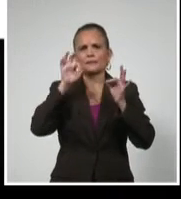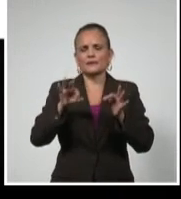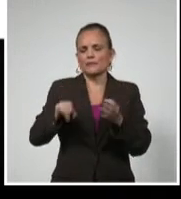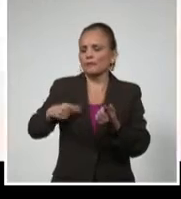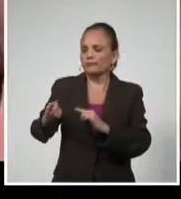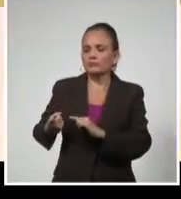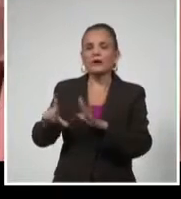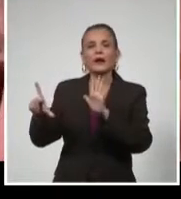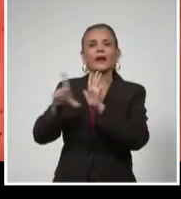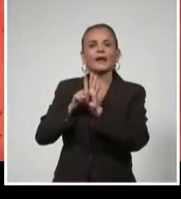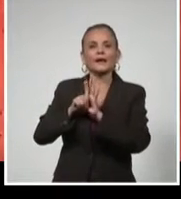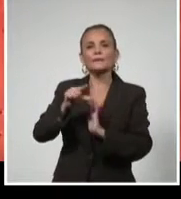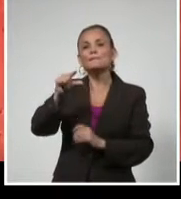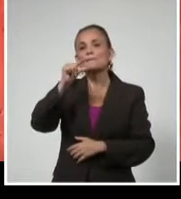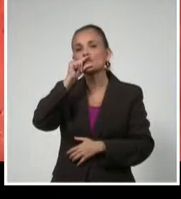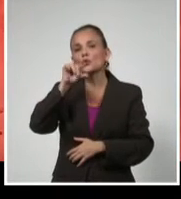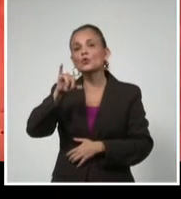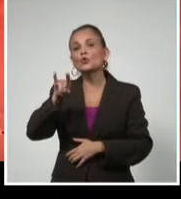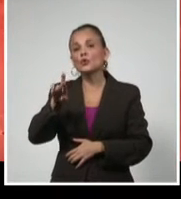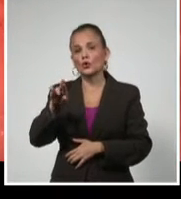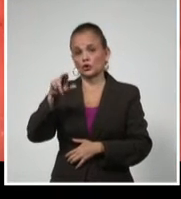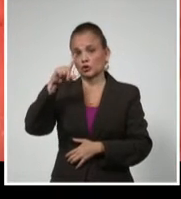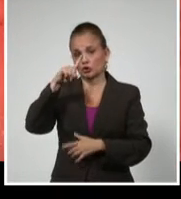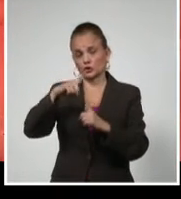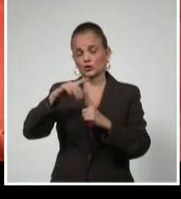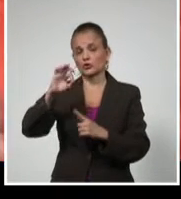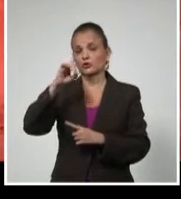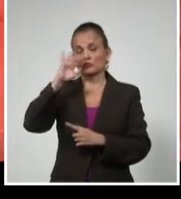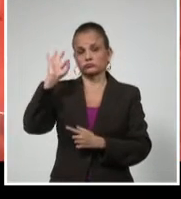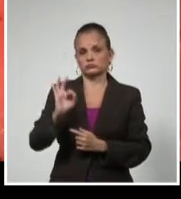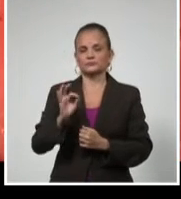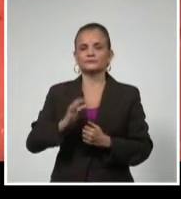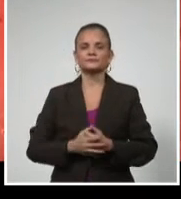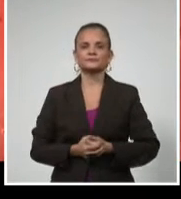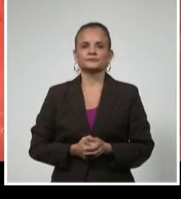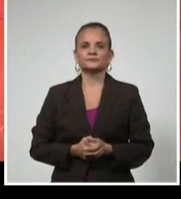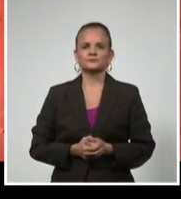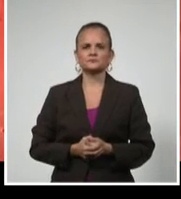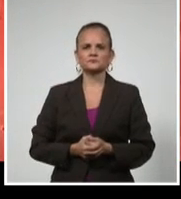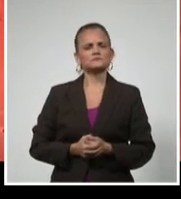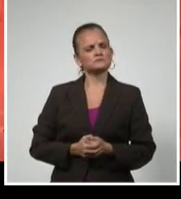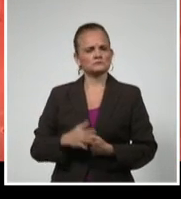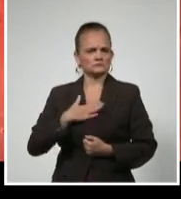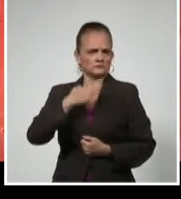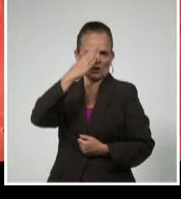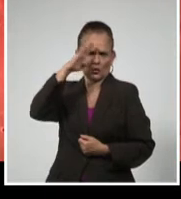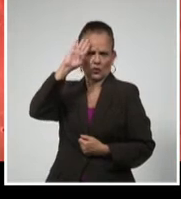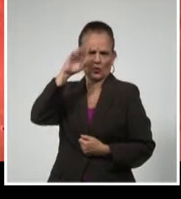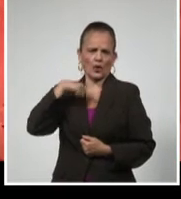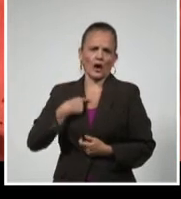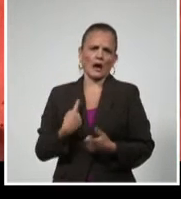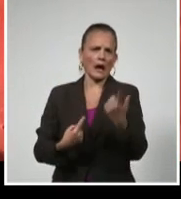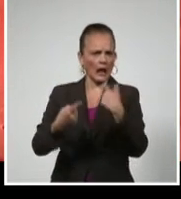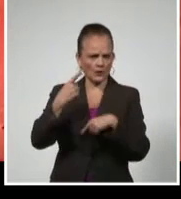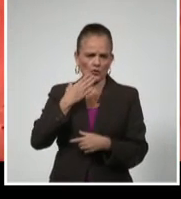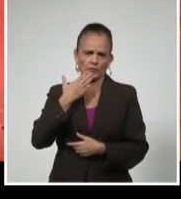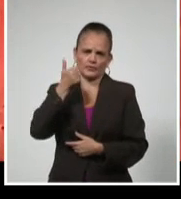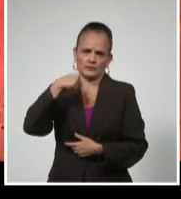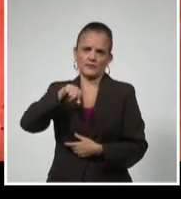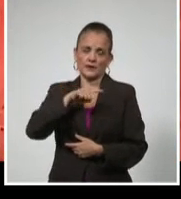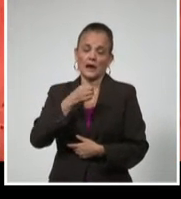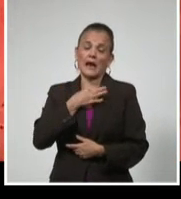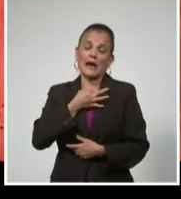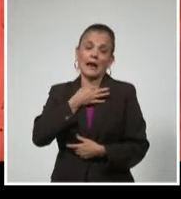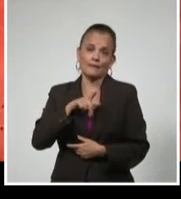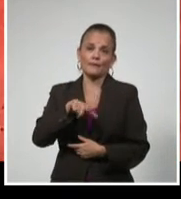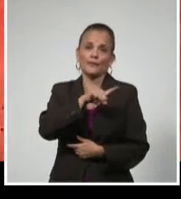Helms-Burton. Tenemos otras garantías, sobre todo en el medio de la aplicación del título 3 de la ley Helms-Burton. Tenemos otra